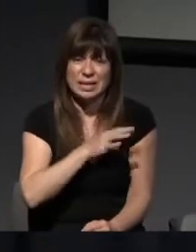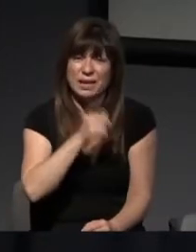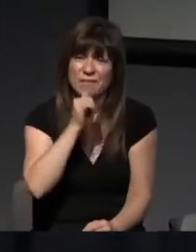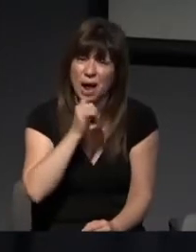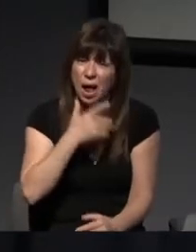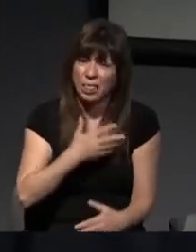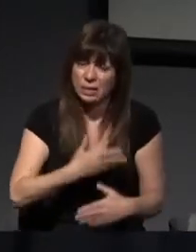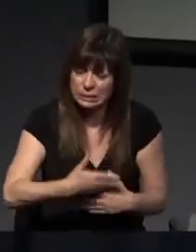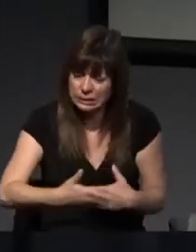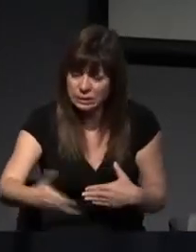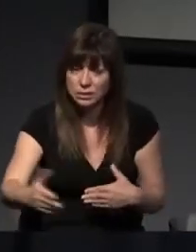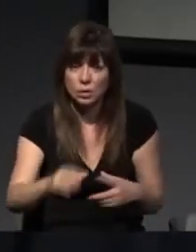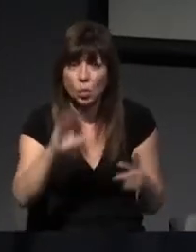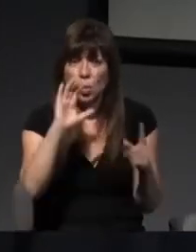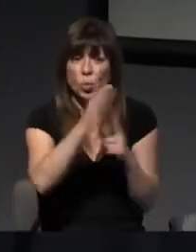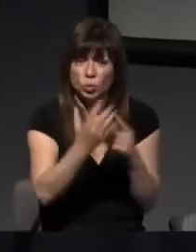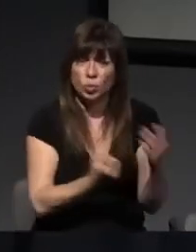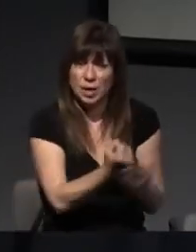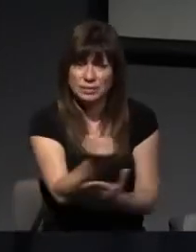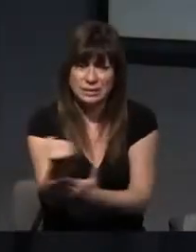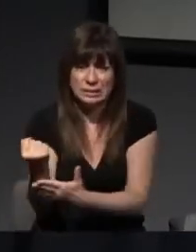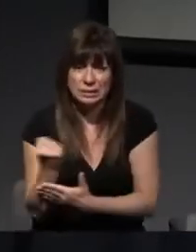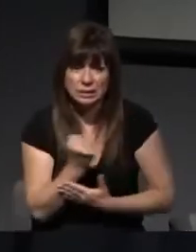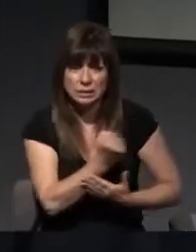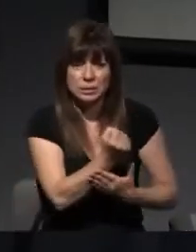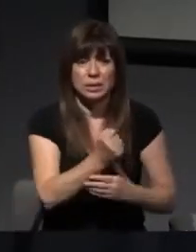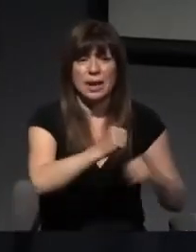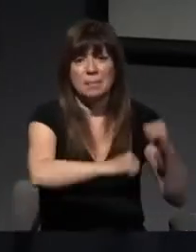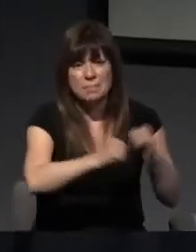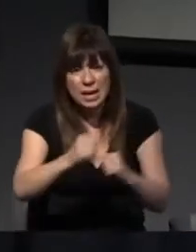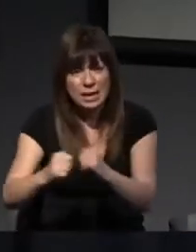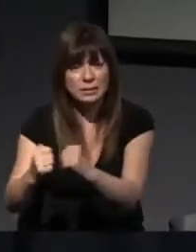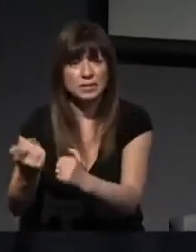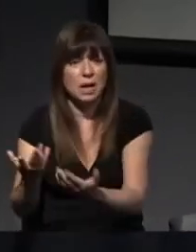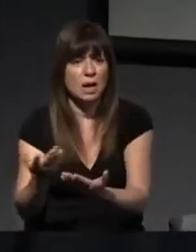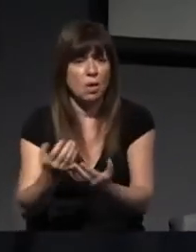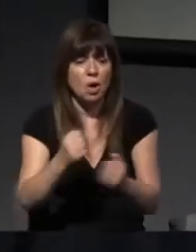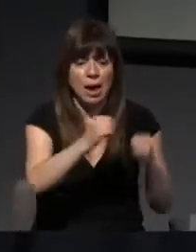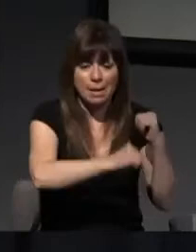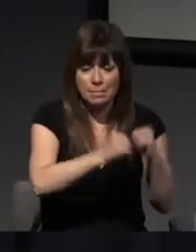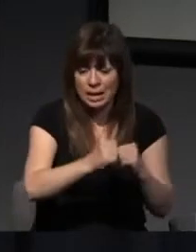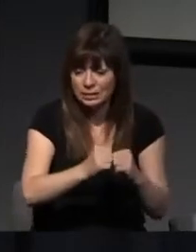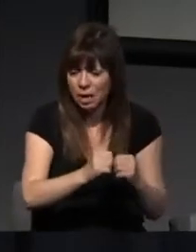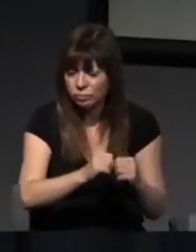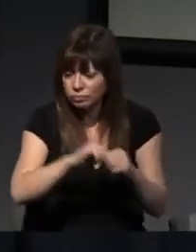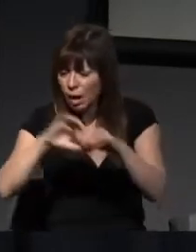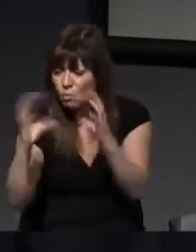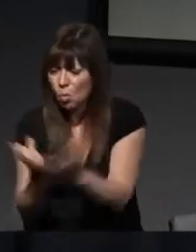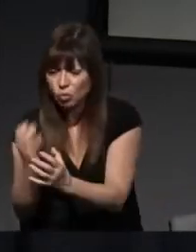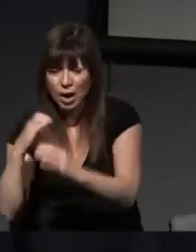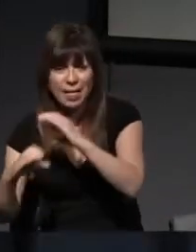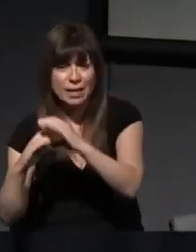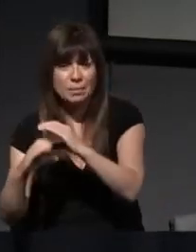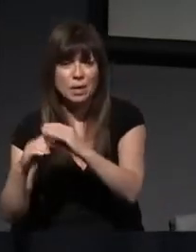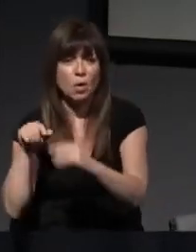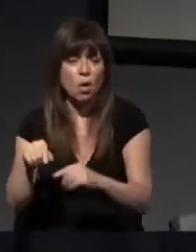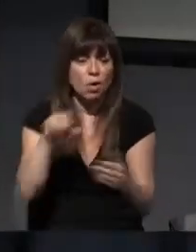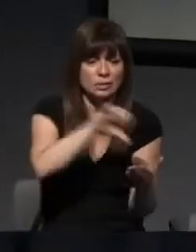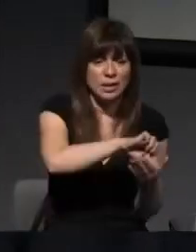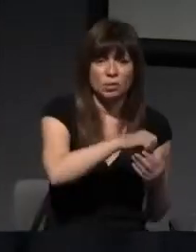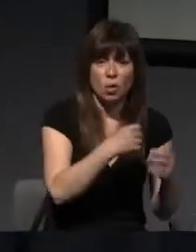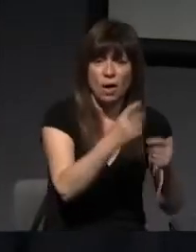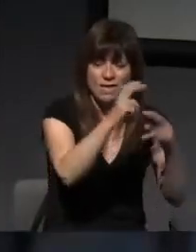dimensiones, es precisamente la cultura colaborativa entre empresas, de empresas con el mundo académico, de empresas con el mundo de los centros de